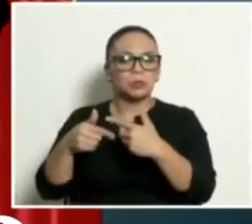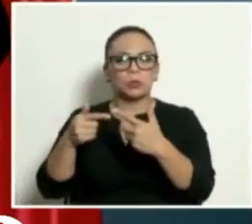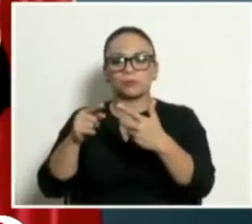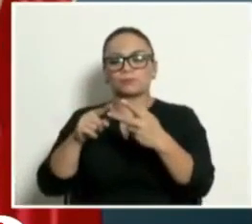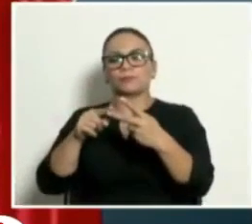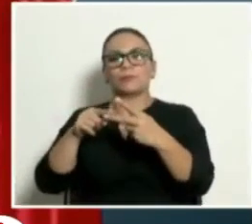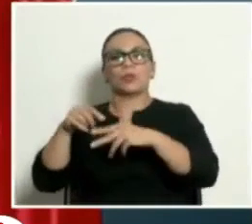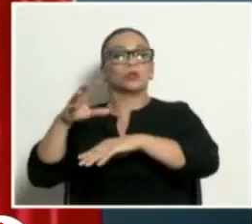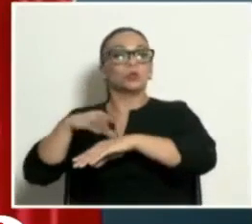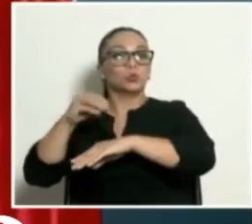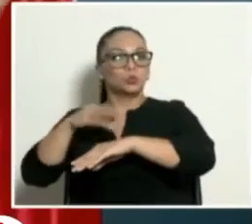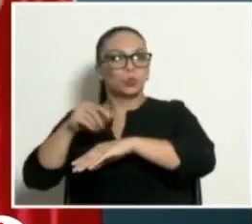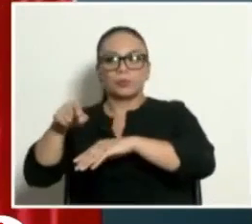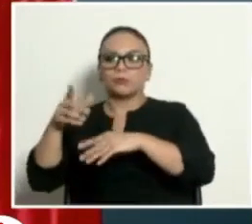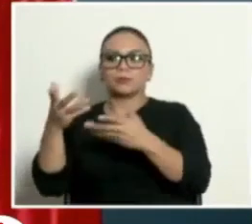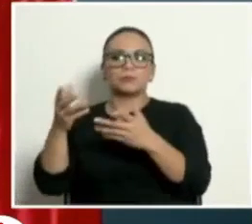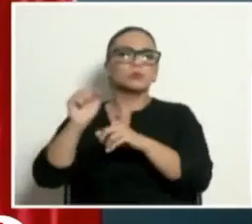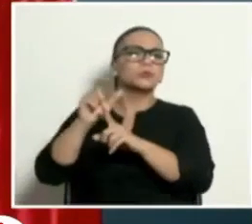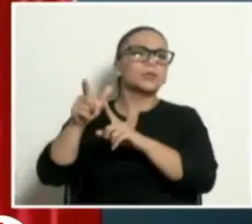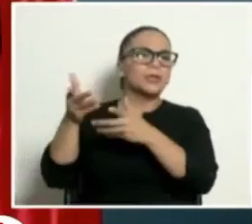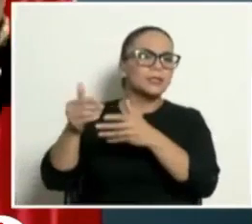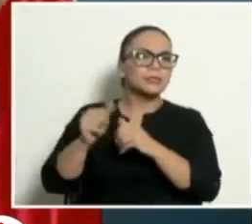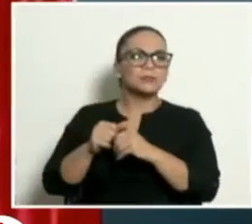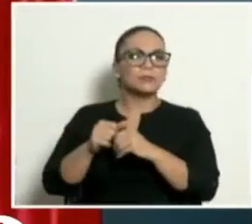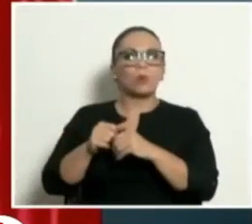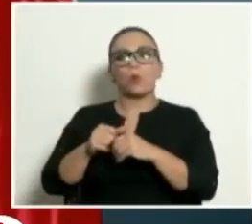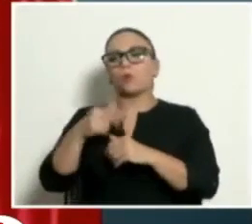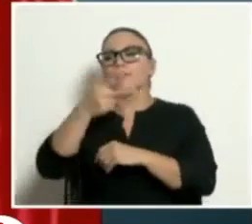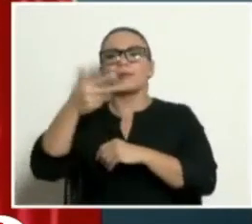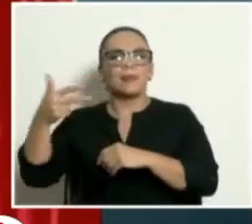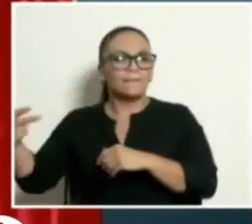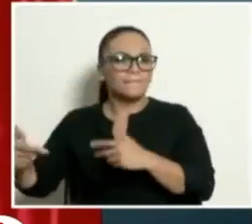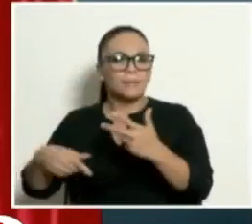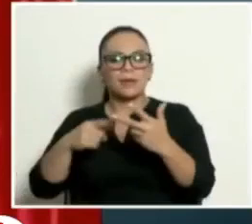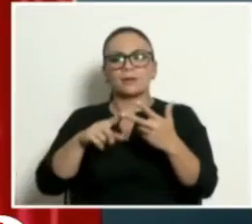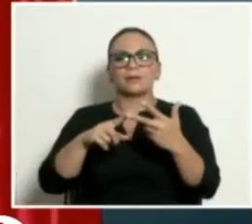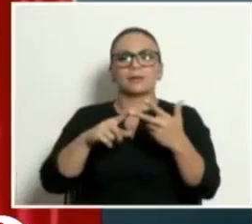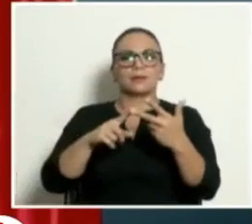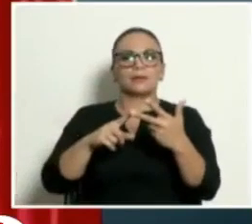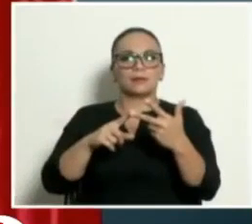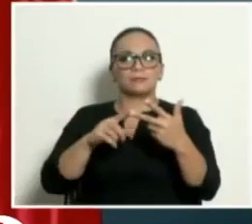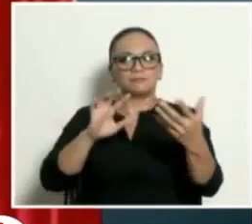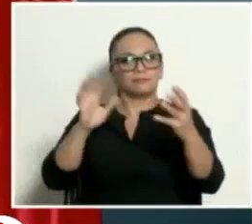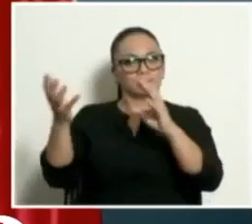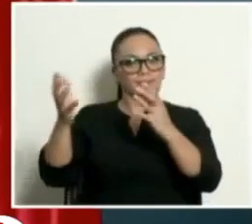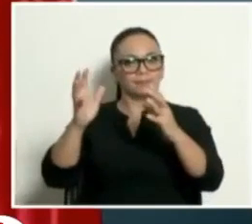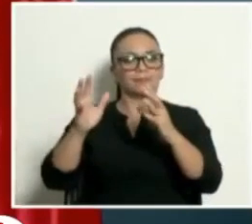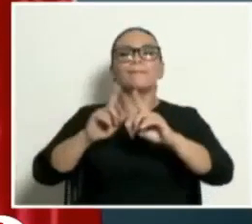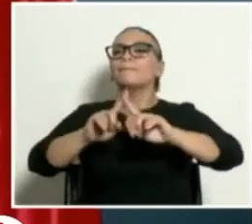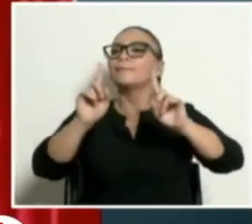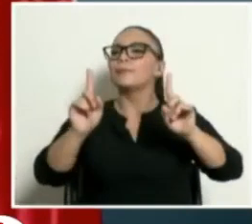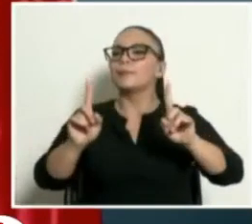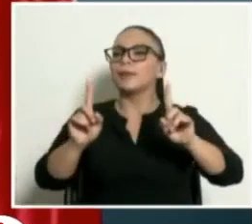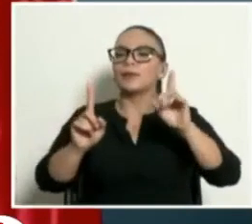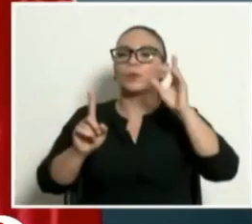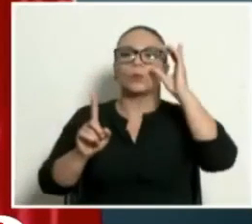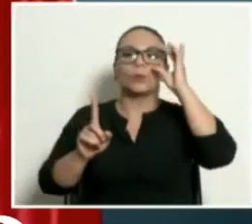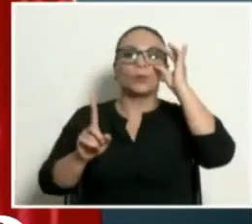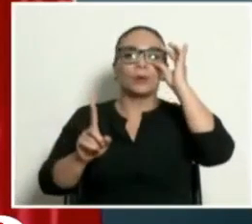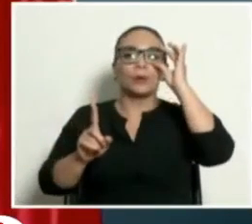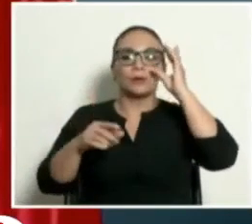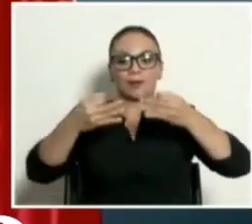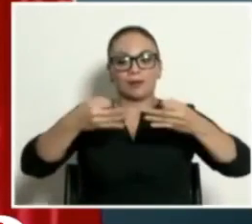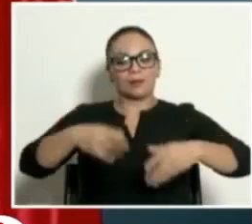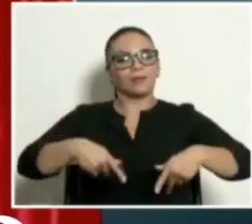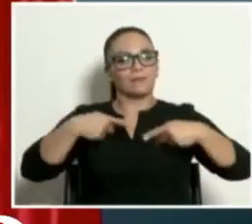un socialismo, o Dinamarca, porque esos también cambian. Pero en esencia, la calidad de la vida